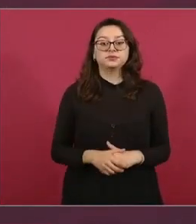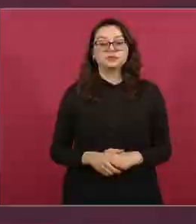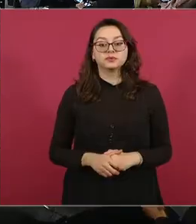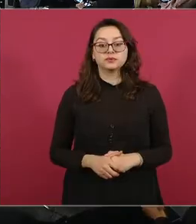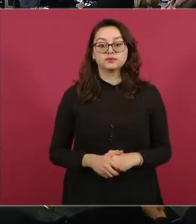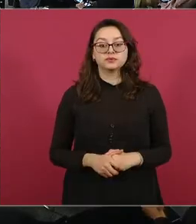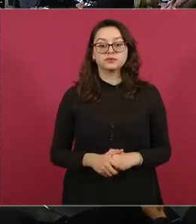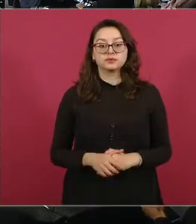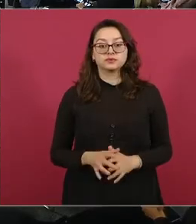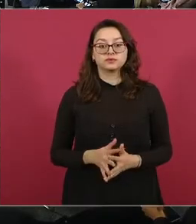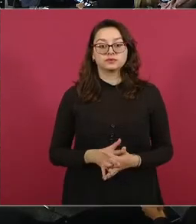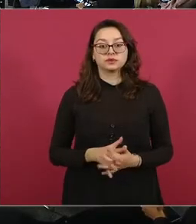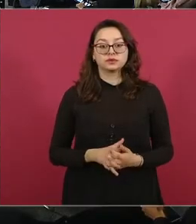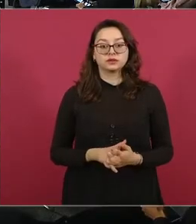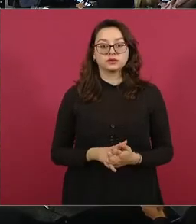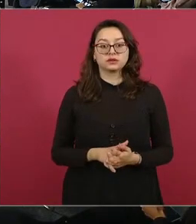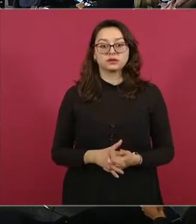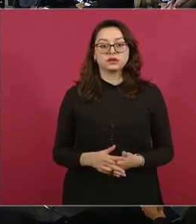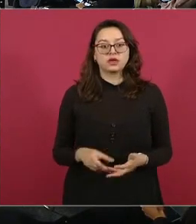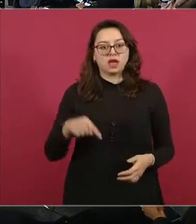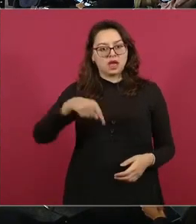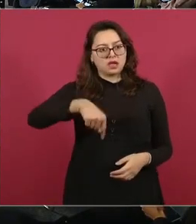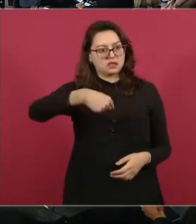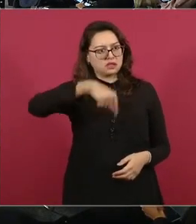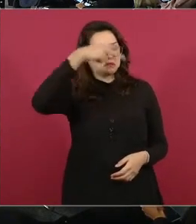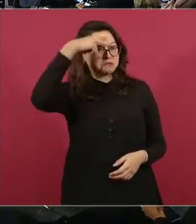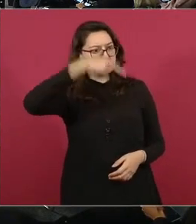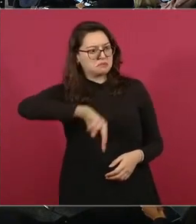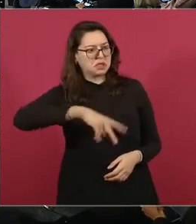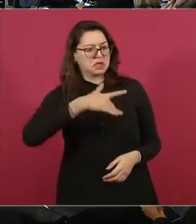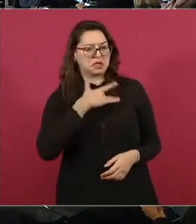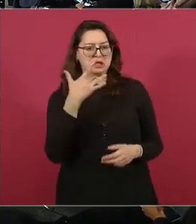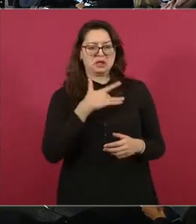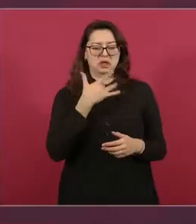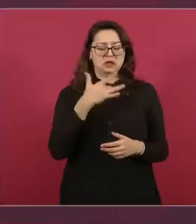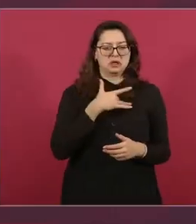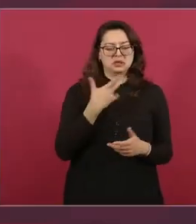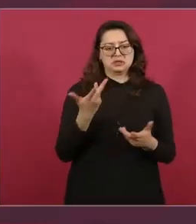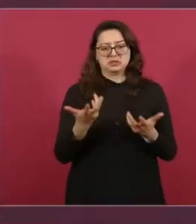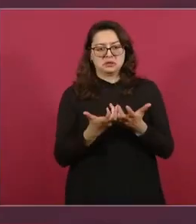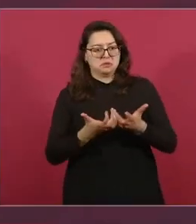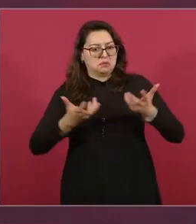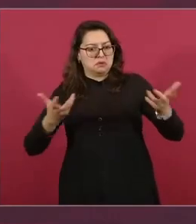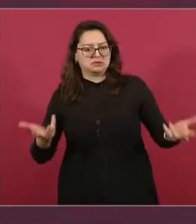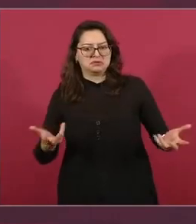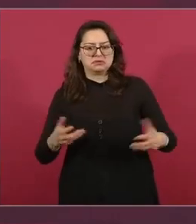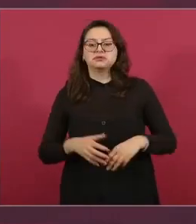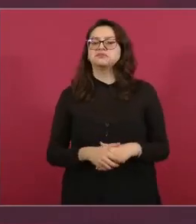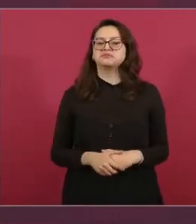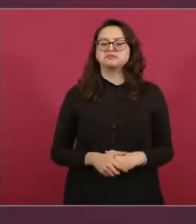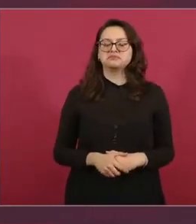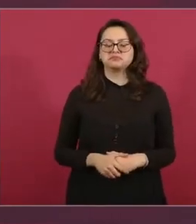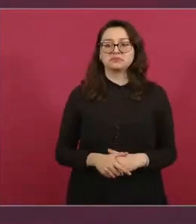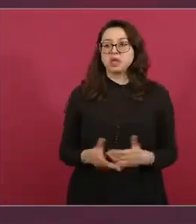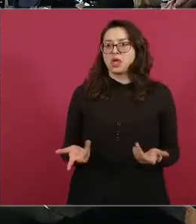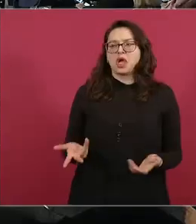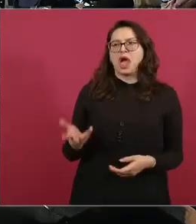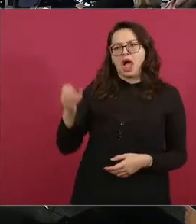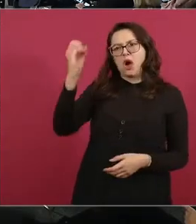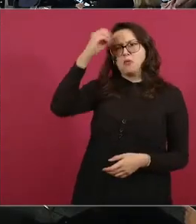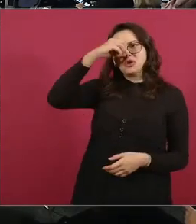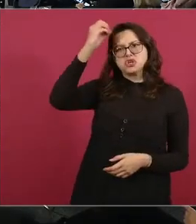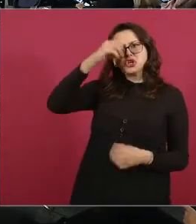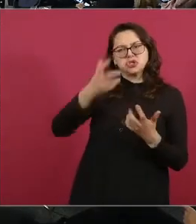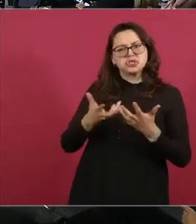México dividió a la oposición este? No, la dividió. Pues al parecer están divididos en las opiniones sobre el